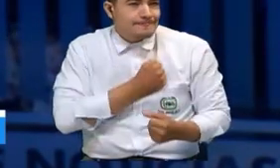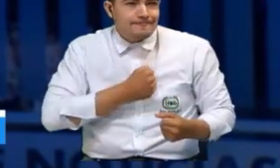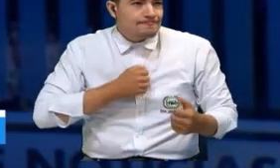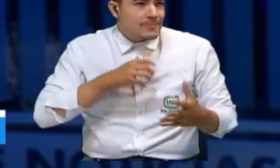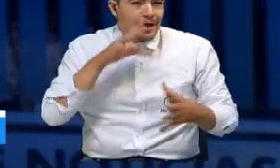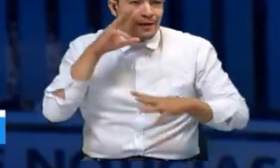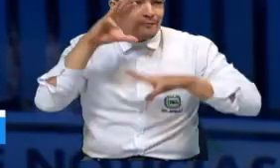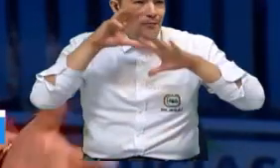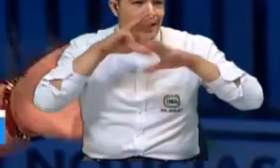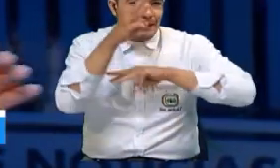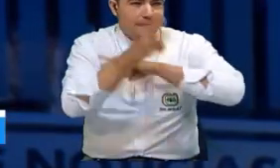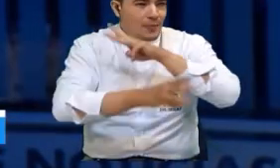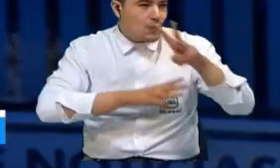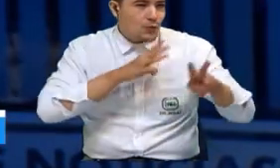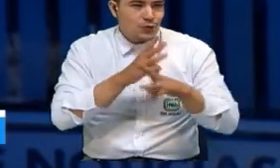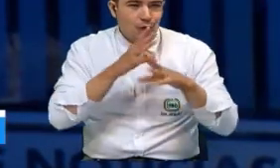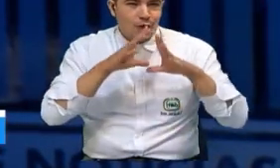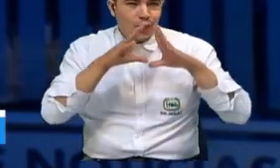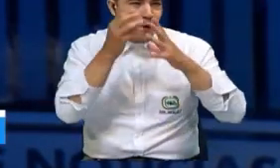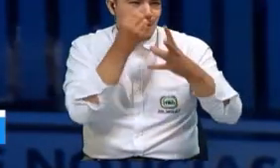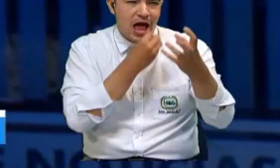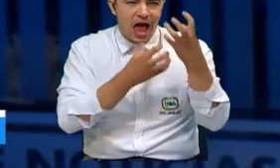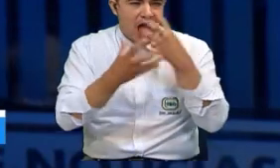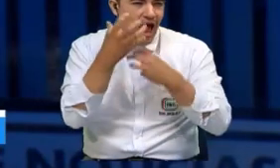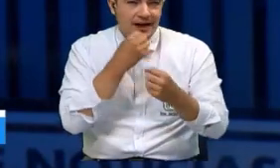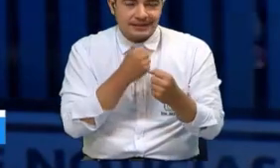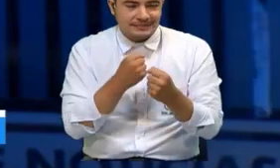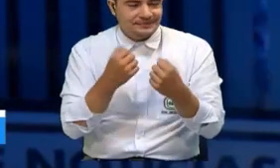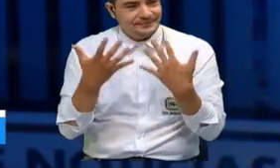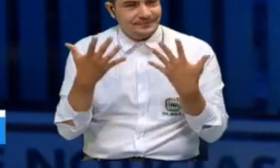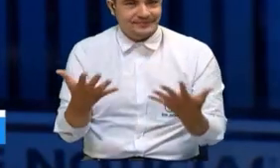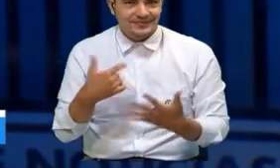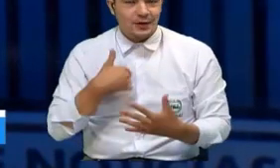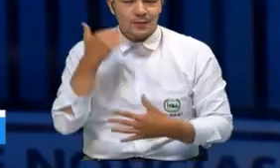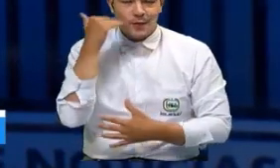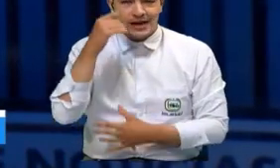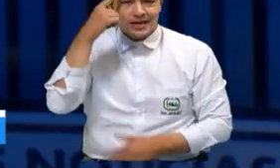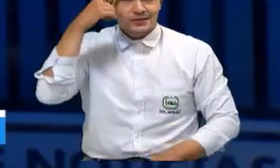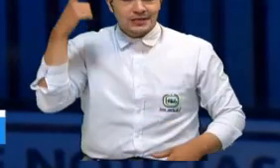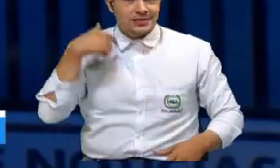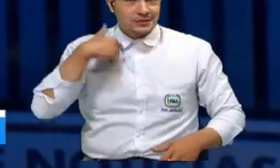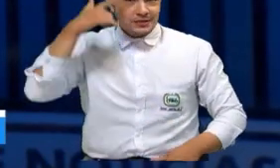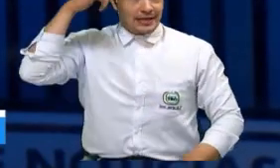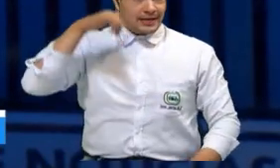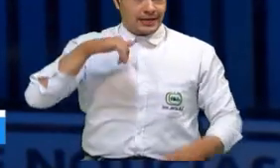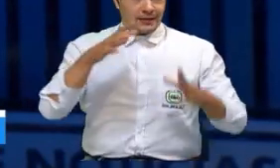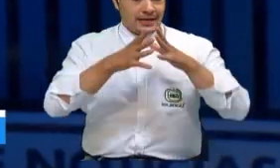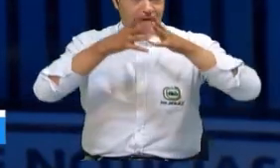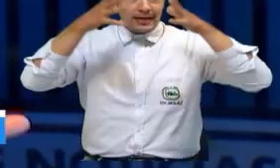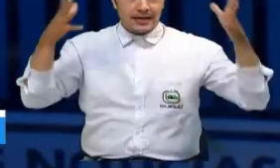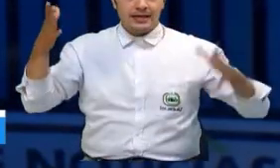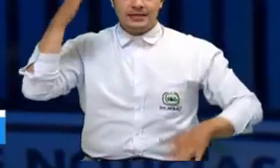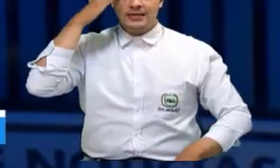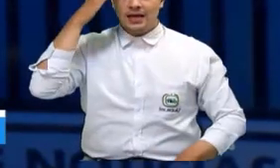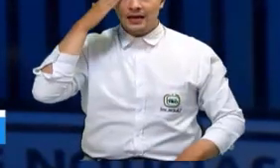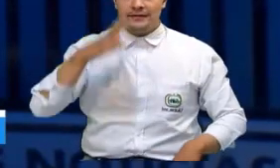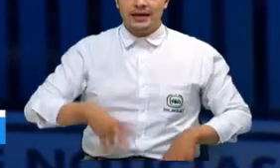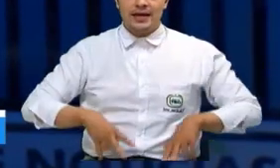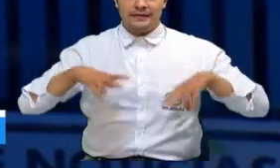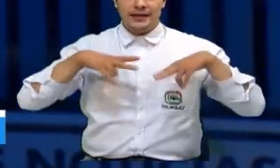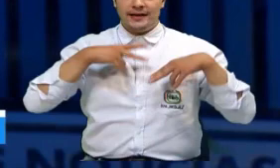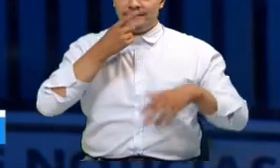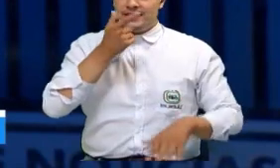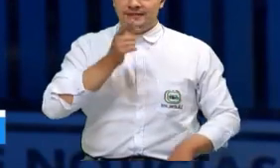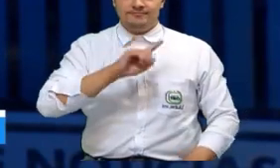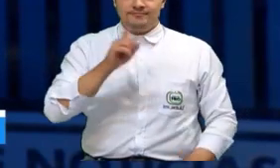mundo a manotadas. Y pues nada, soy una mujer que sueña y que cree en grande, que sabe que la vida no es